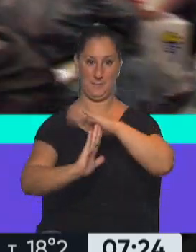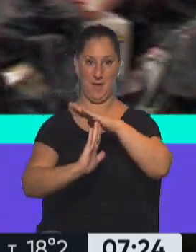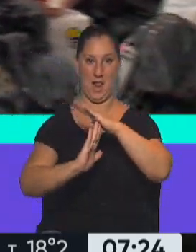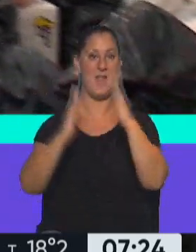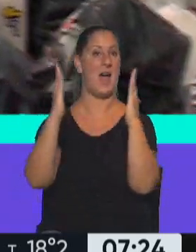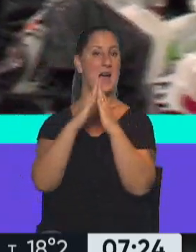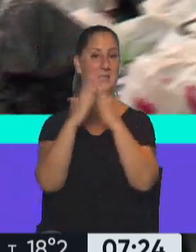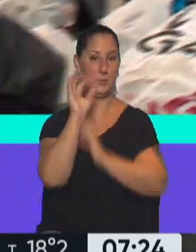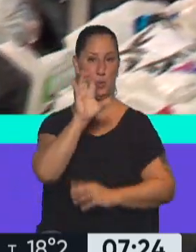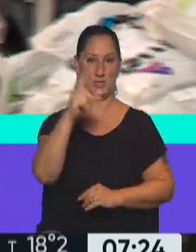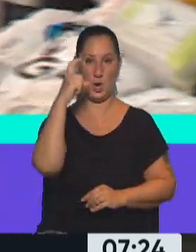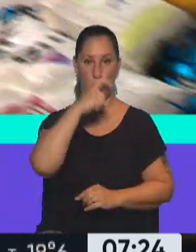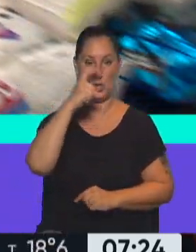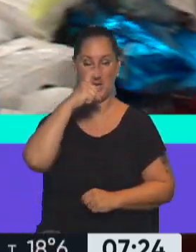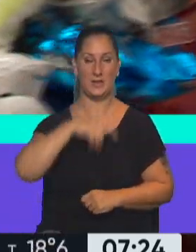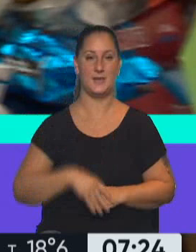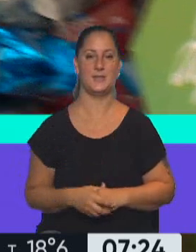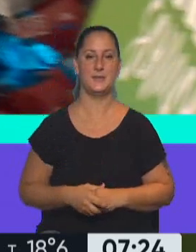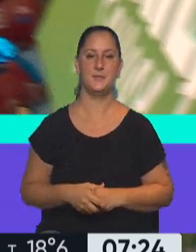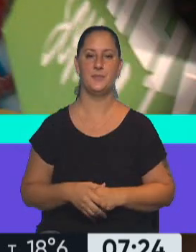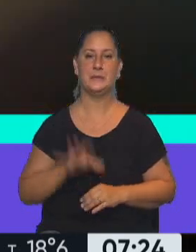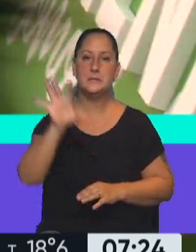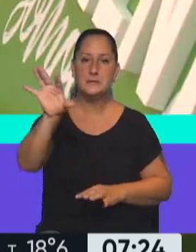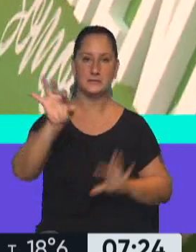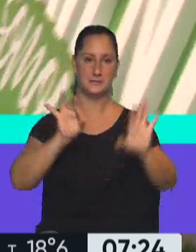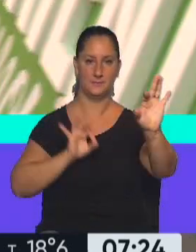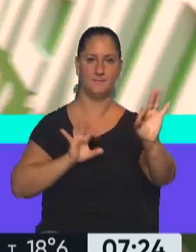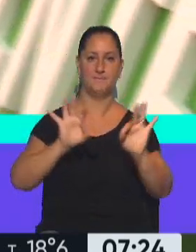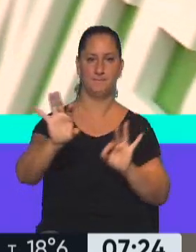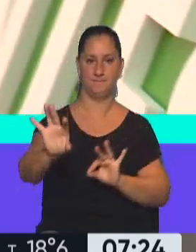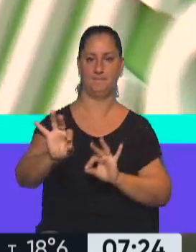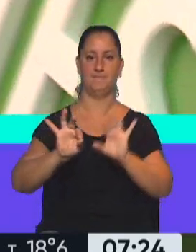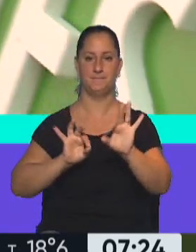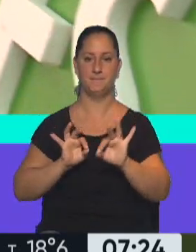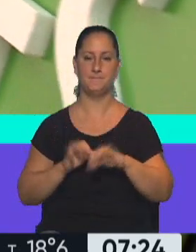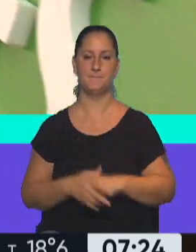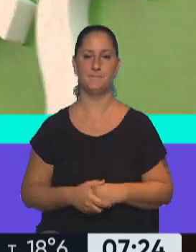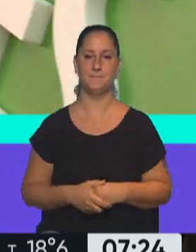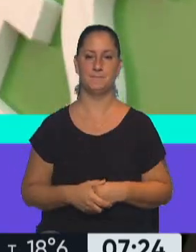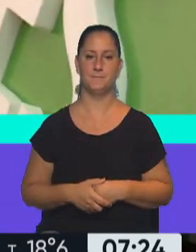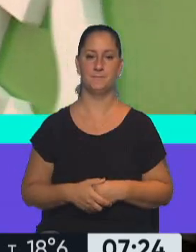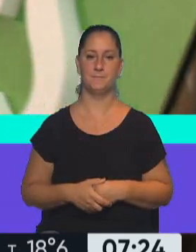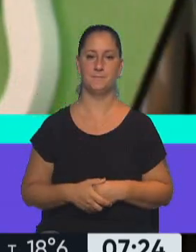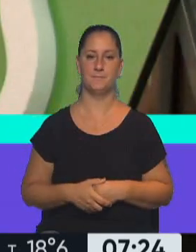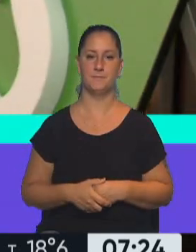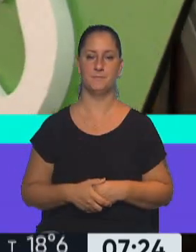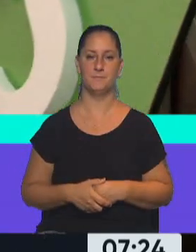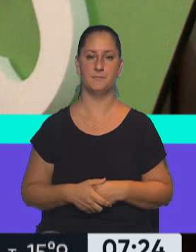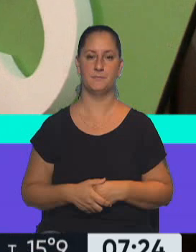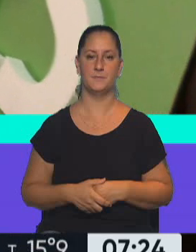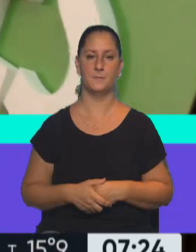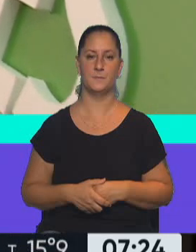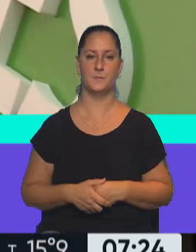Casa de Corrientes. Se está seleccionando. Ahí lo que yo les decía, ¿no? Esta es la parte